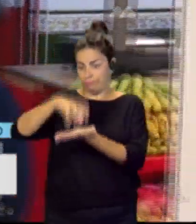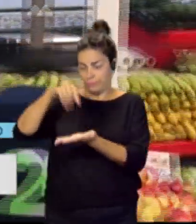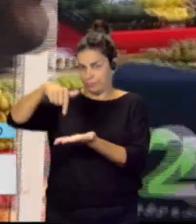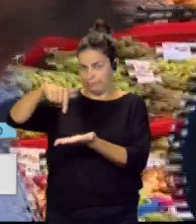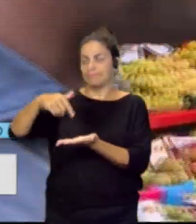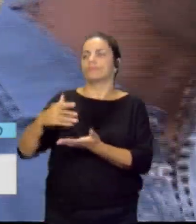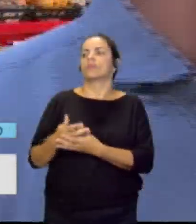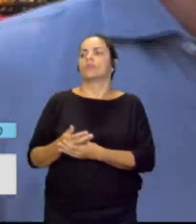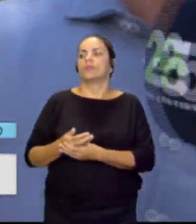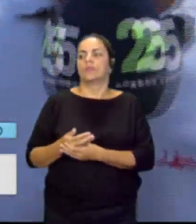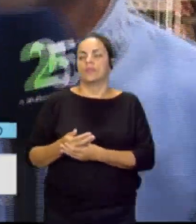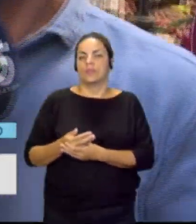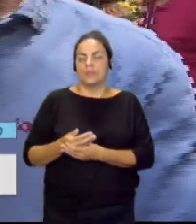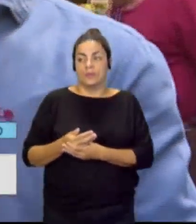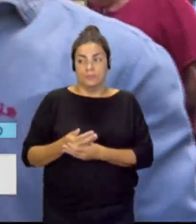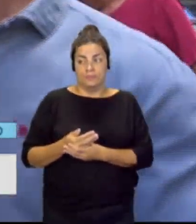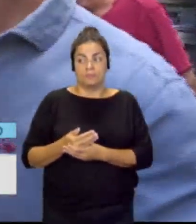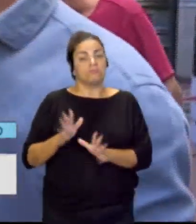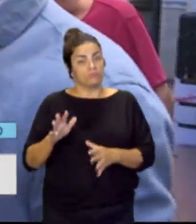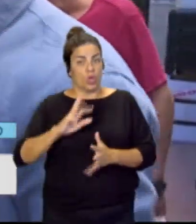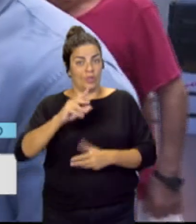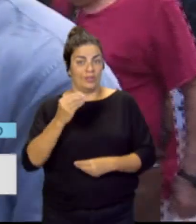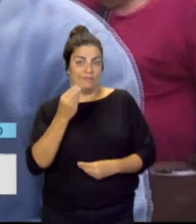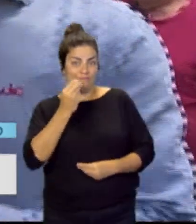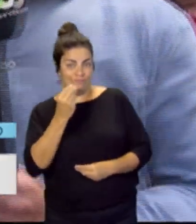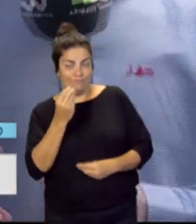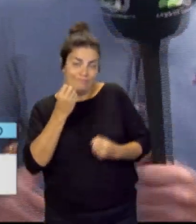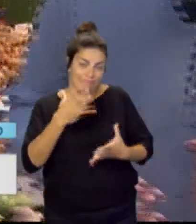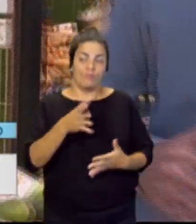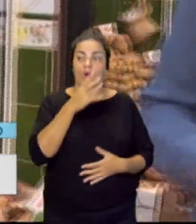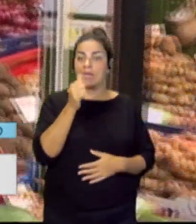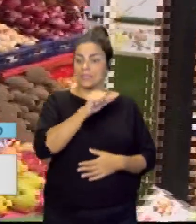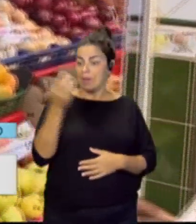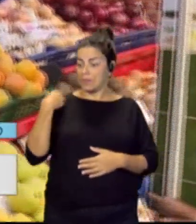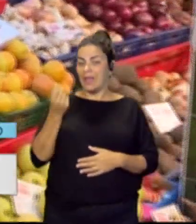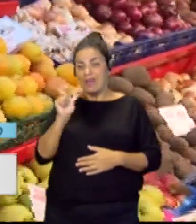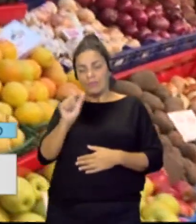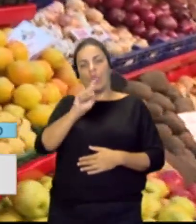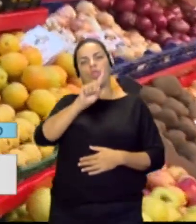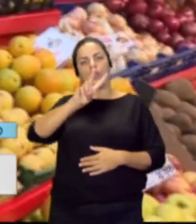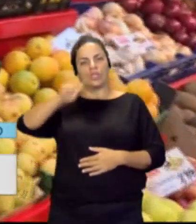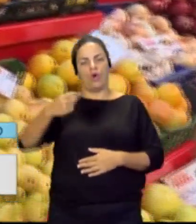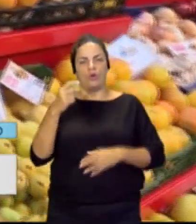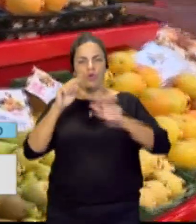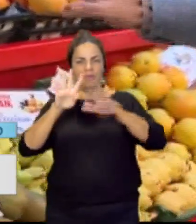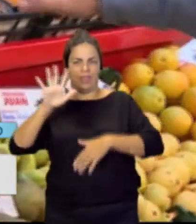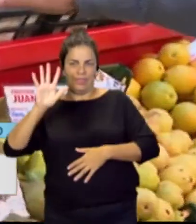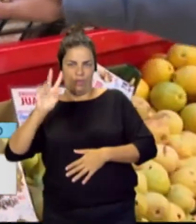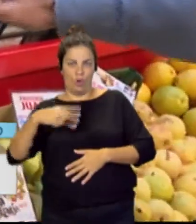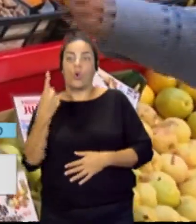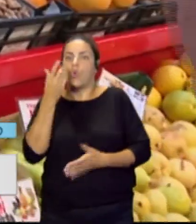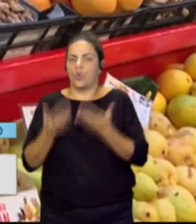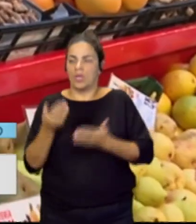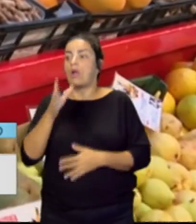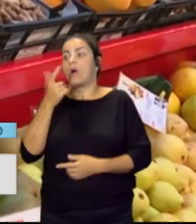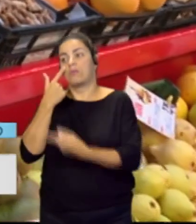Santa Cruz de tendri porque tenemos una buena noticia la semana pasada estaba a 12,95 el kilo y fíjense hombre 850